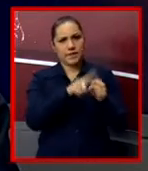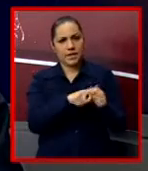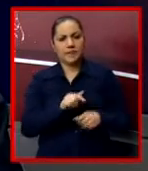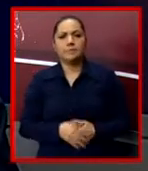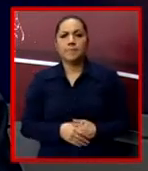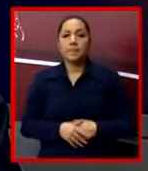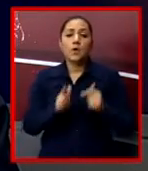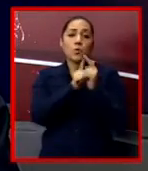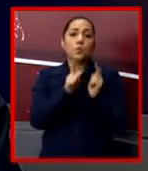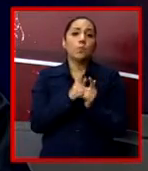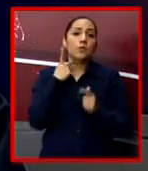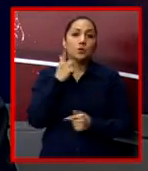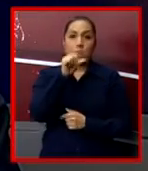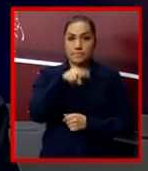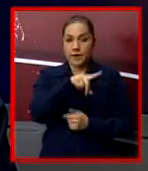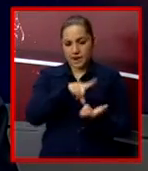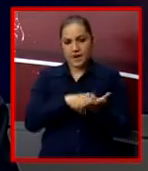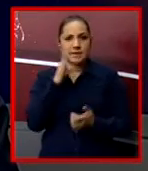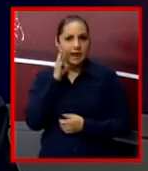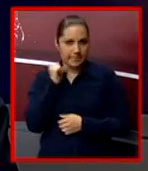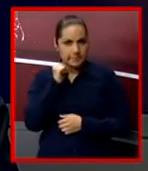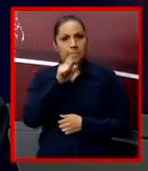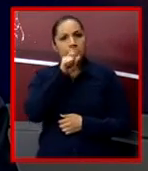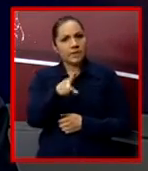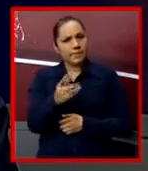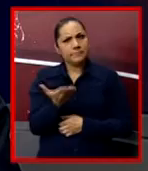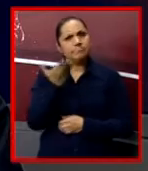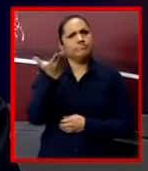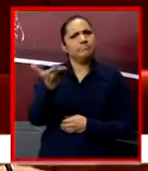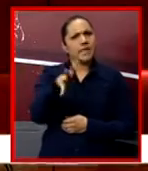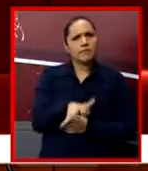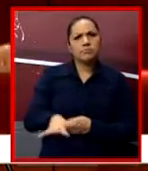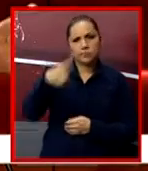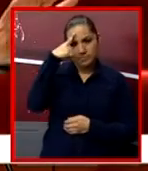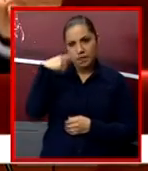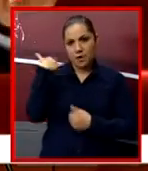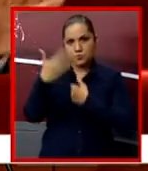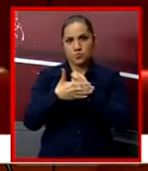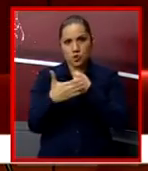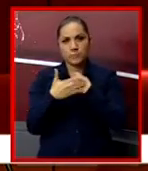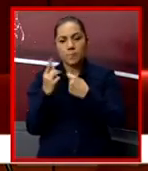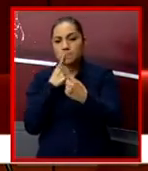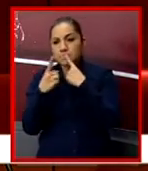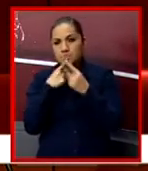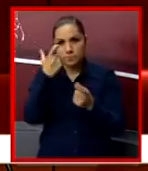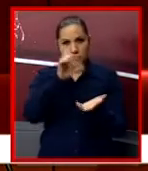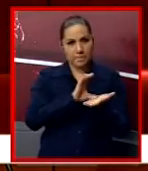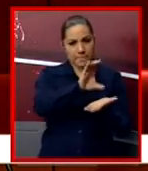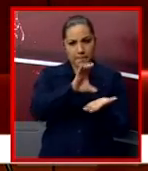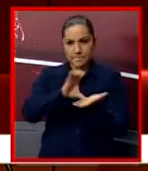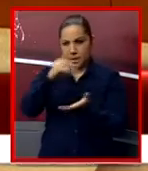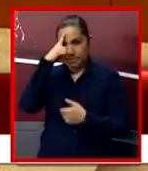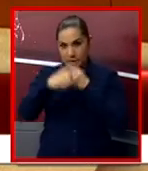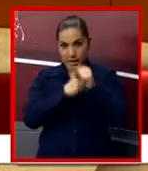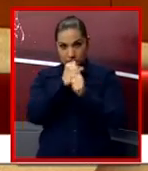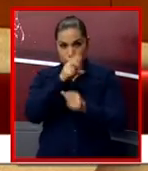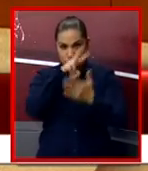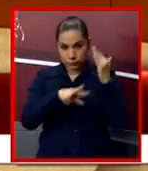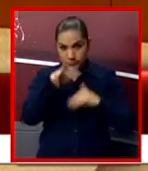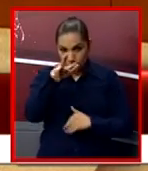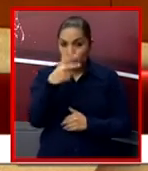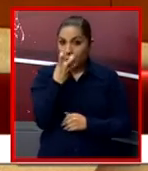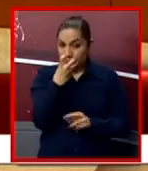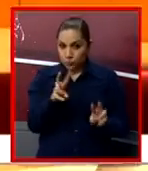grupo parlamentario del PAN en la Cámara de Senadores hizo un llamado en el marco del análisis y aprobación del presupuesto de egresos de la Federación para